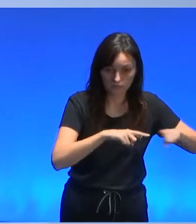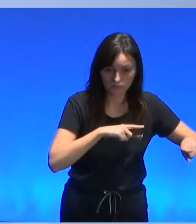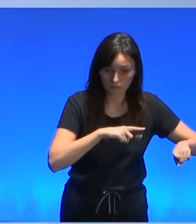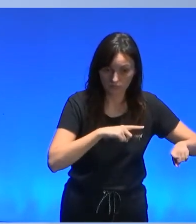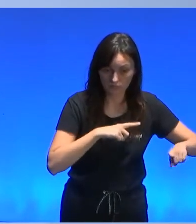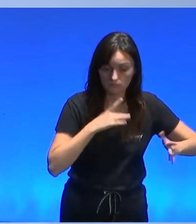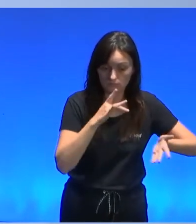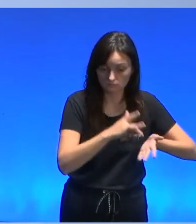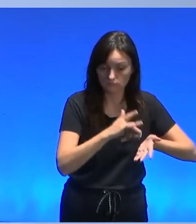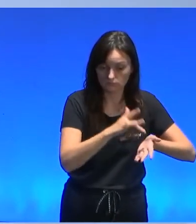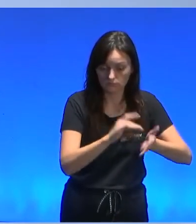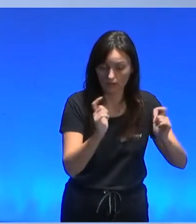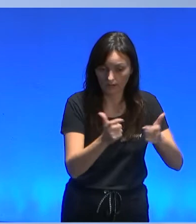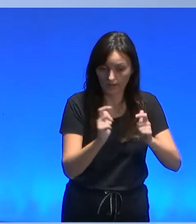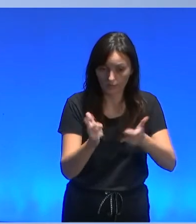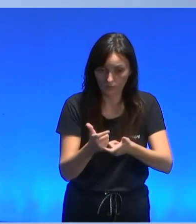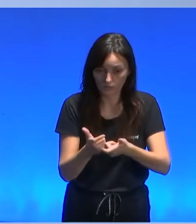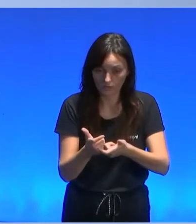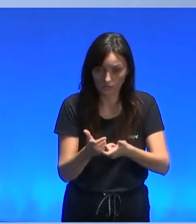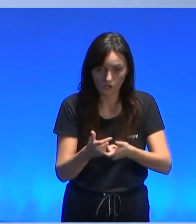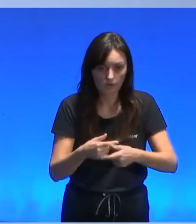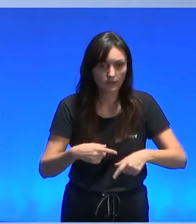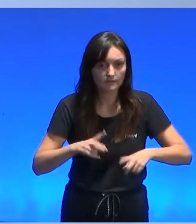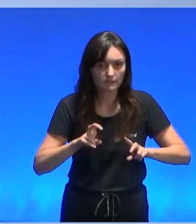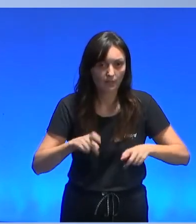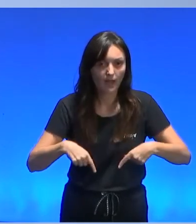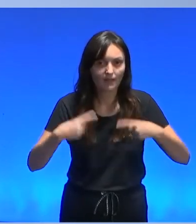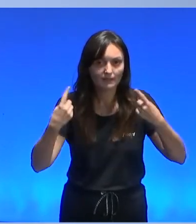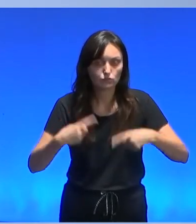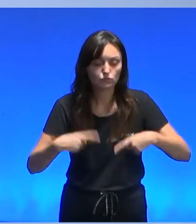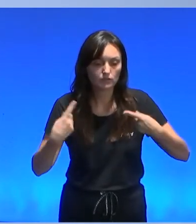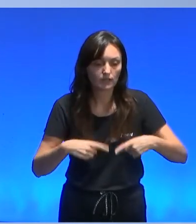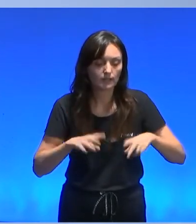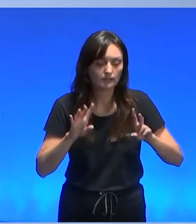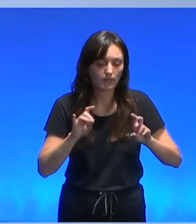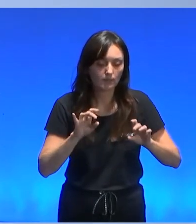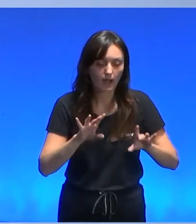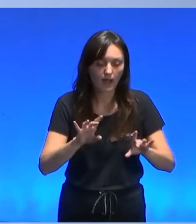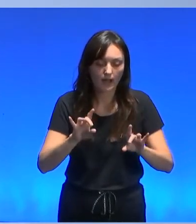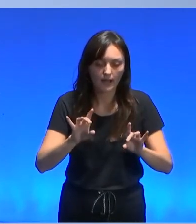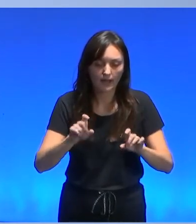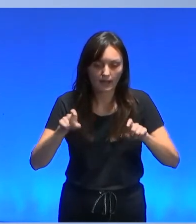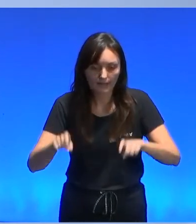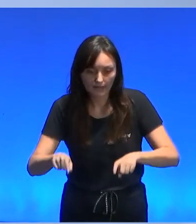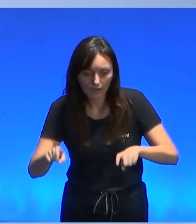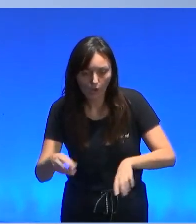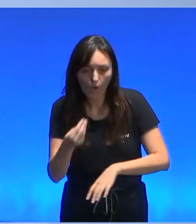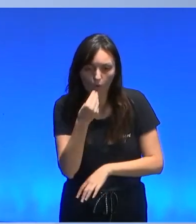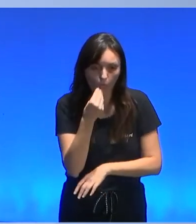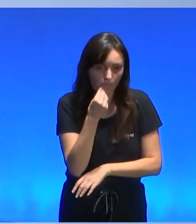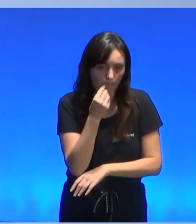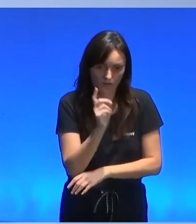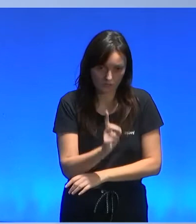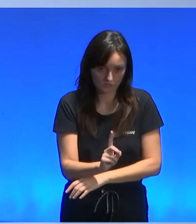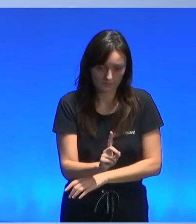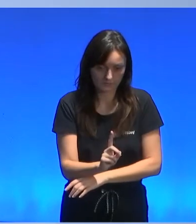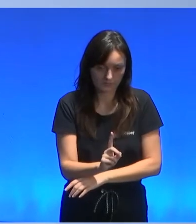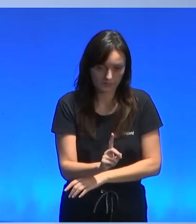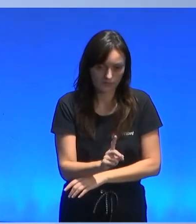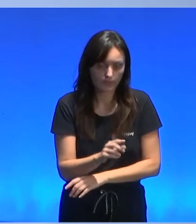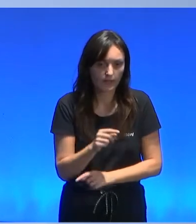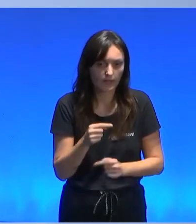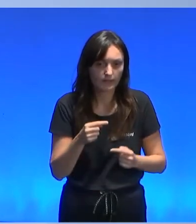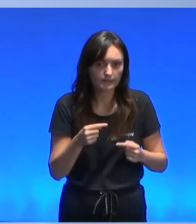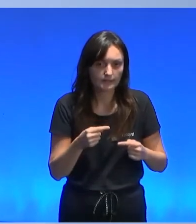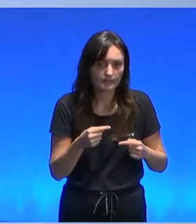frecuentemente, no para discutir sobre recreo y comida, como a veces ocurre, para